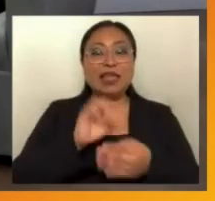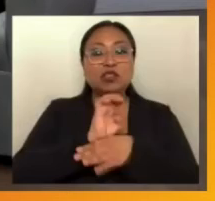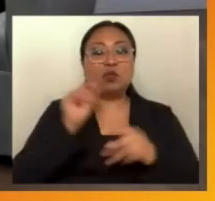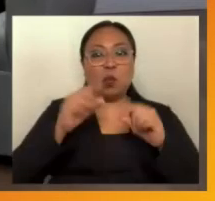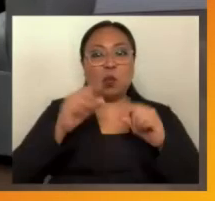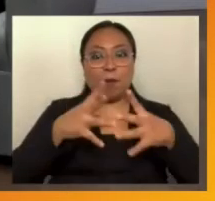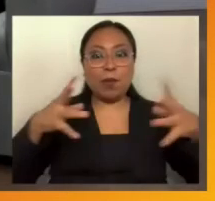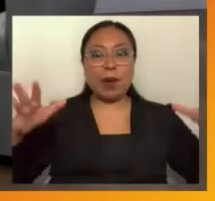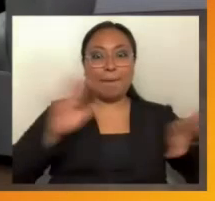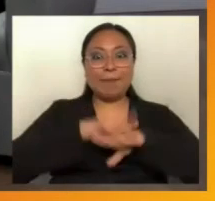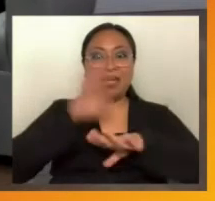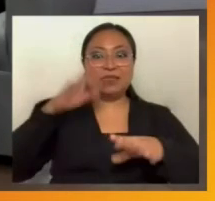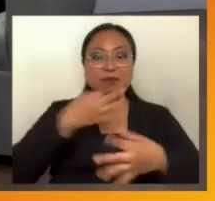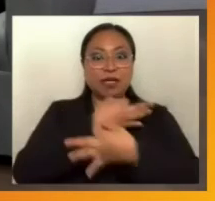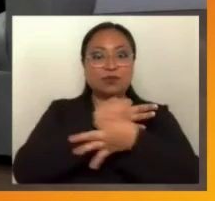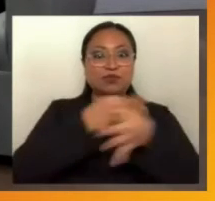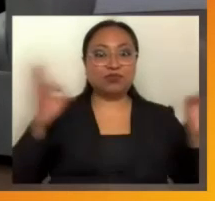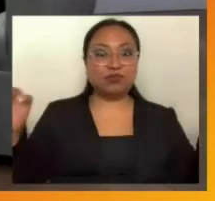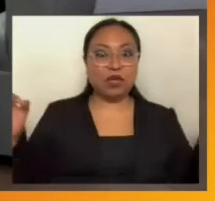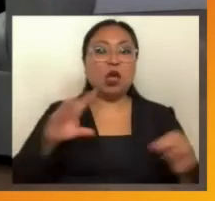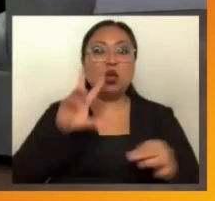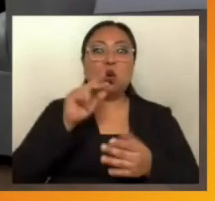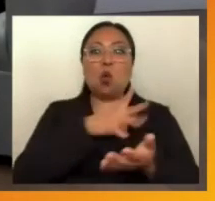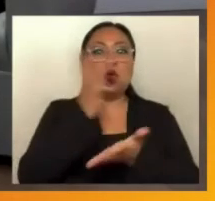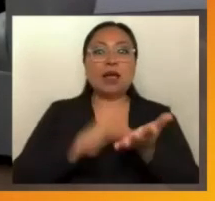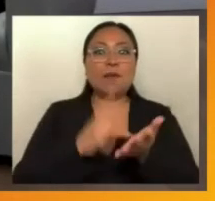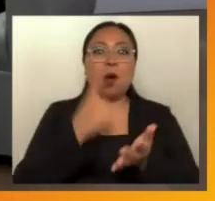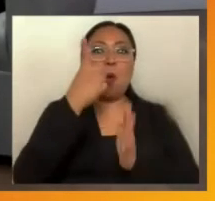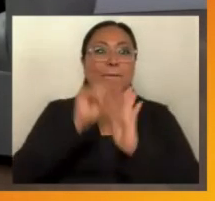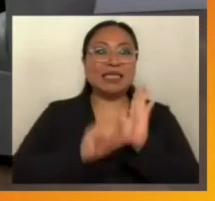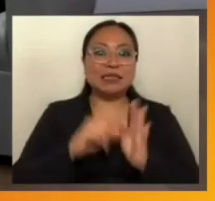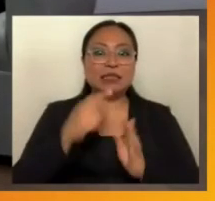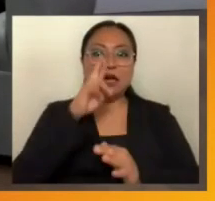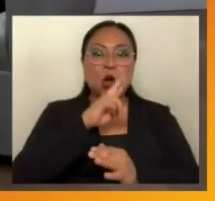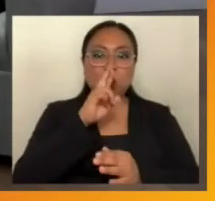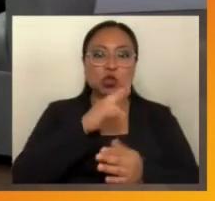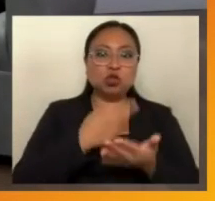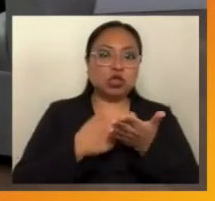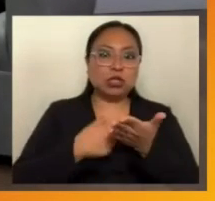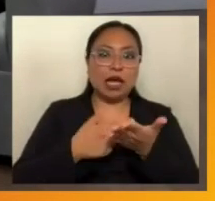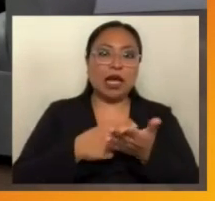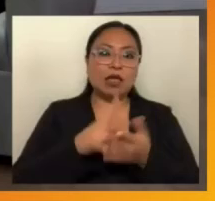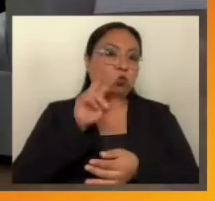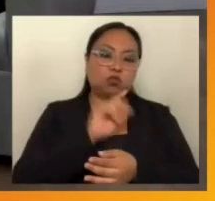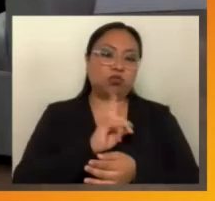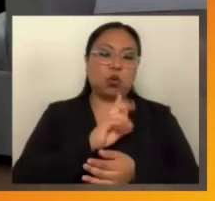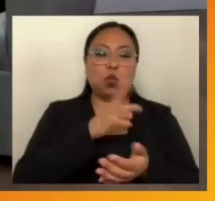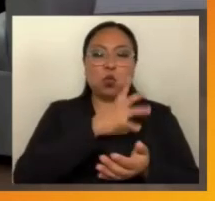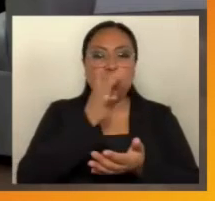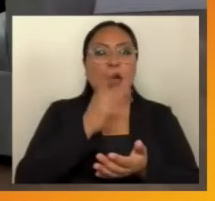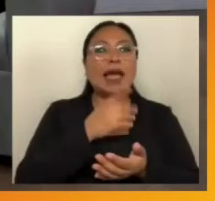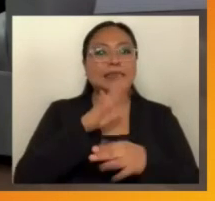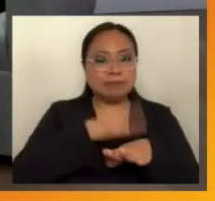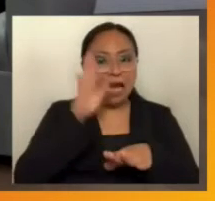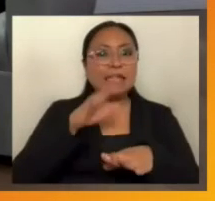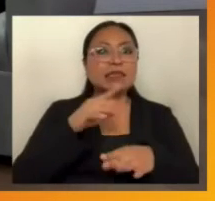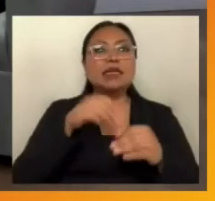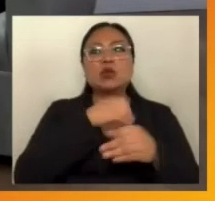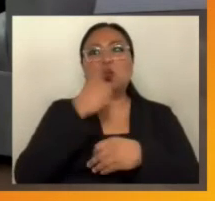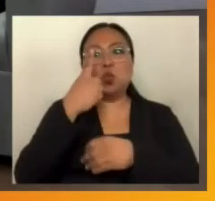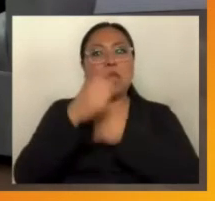has dicho, no nada más es Octubre Rosa, por ahí decimos que el cáncer pues dura todo el año, ¿no? O se detecta todo el año, pero